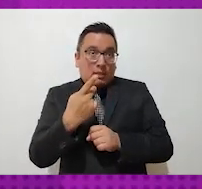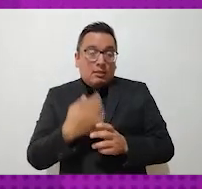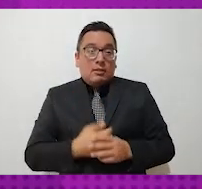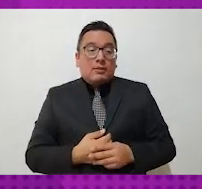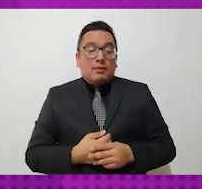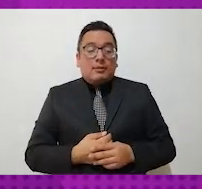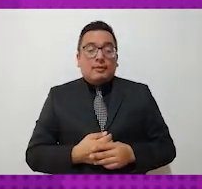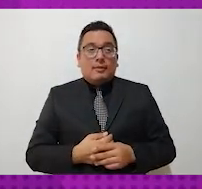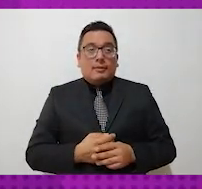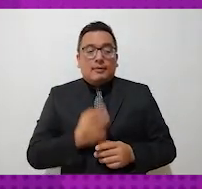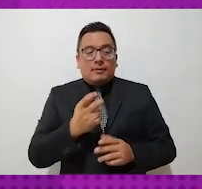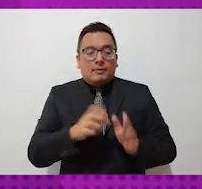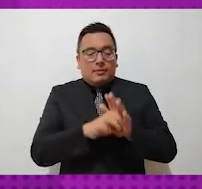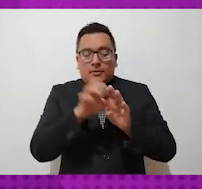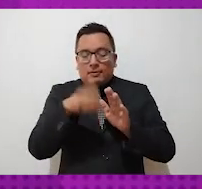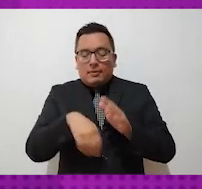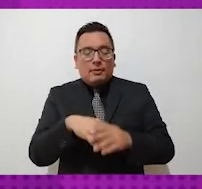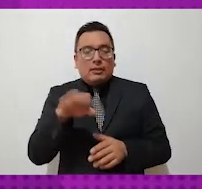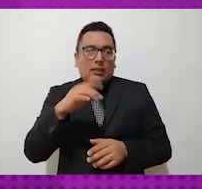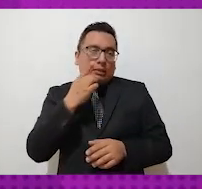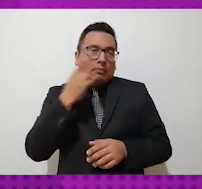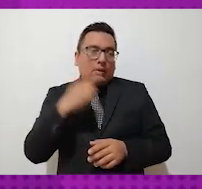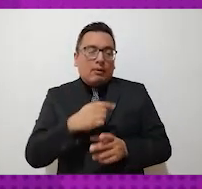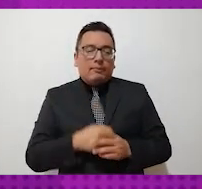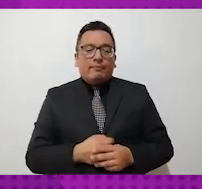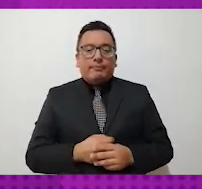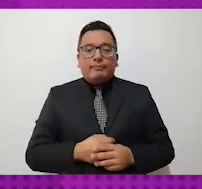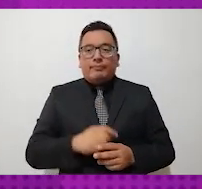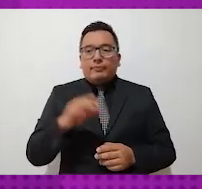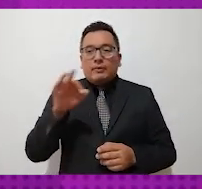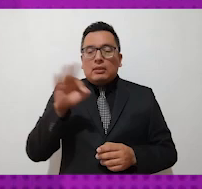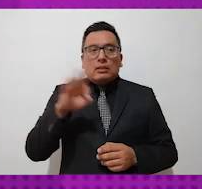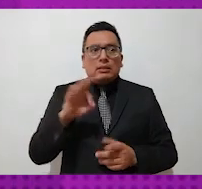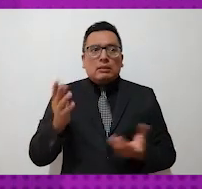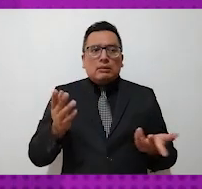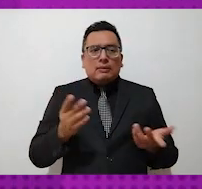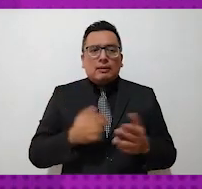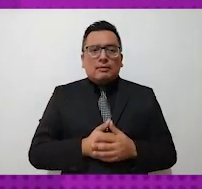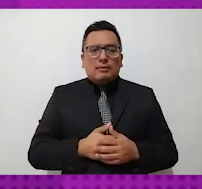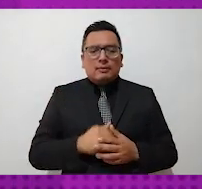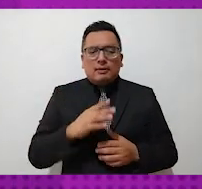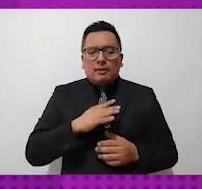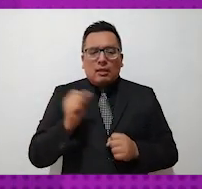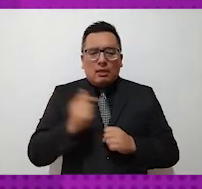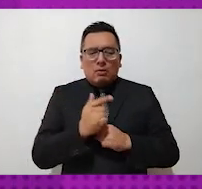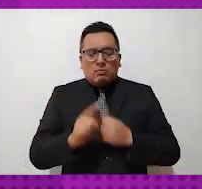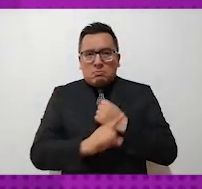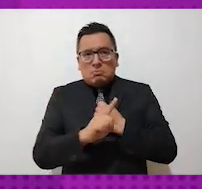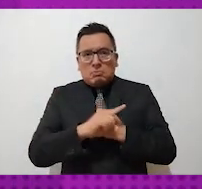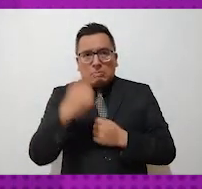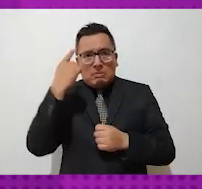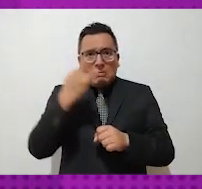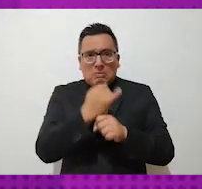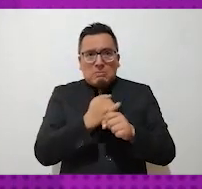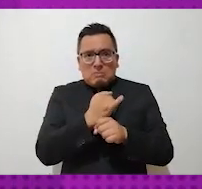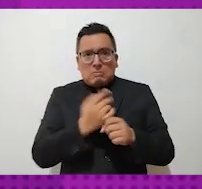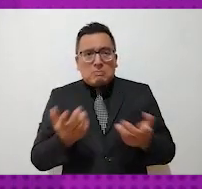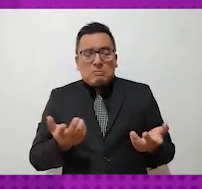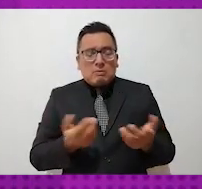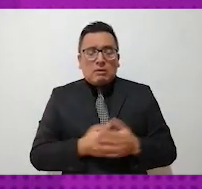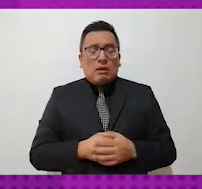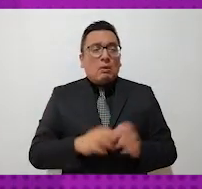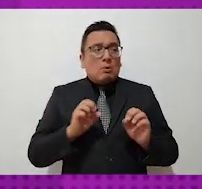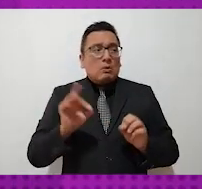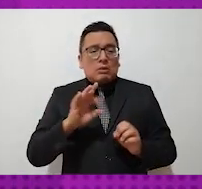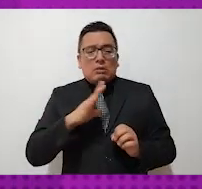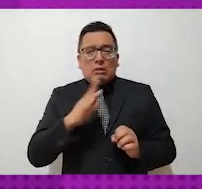trabajos, en caso, por ejemplo, de la denuncia, puede ser que haya algún obstáculo para la investigación, puede ser